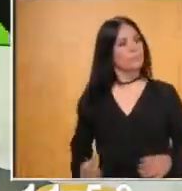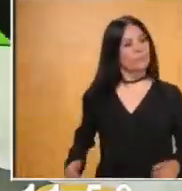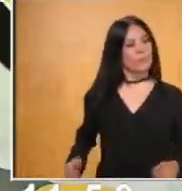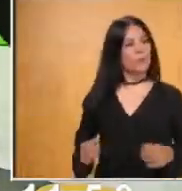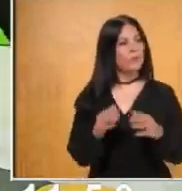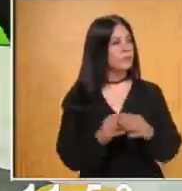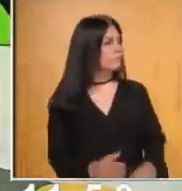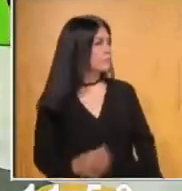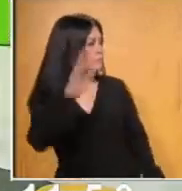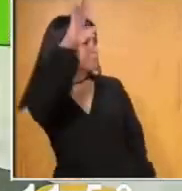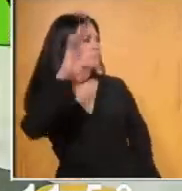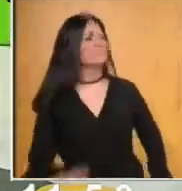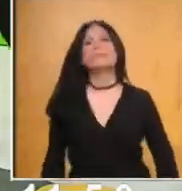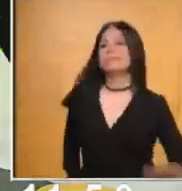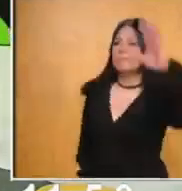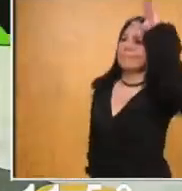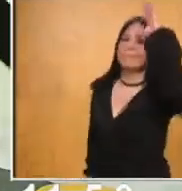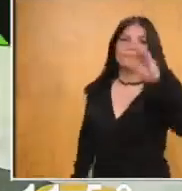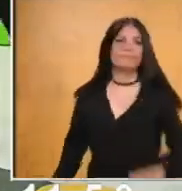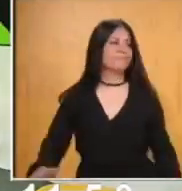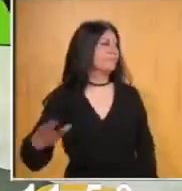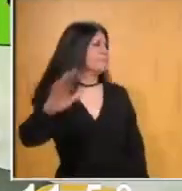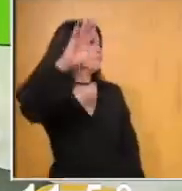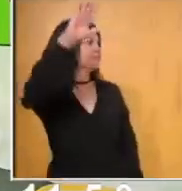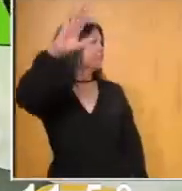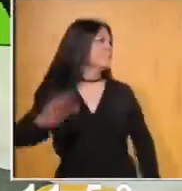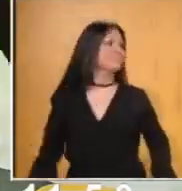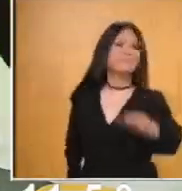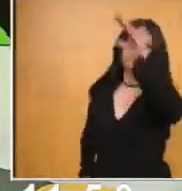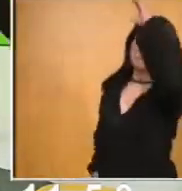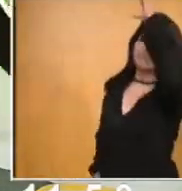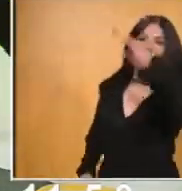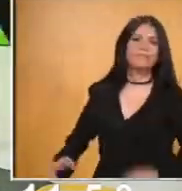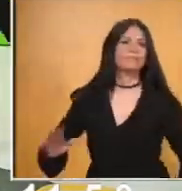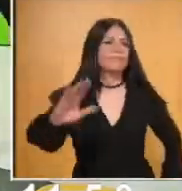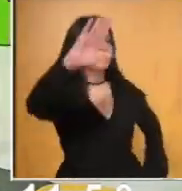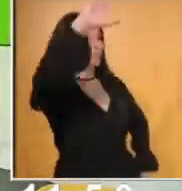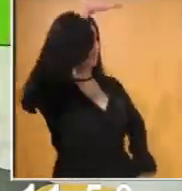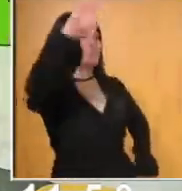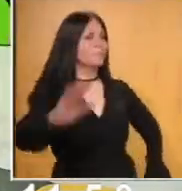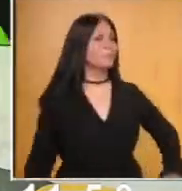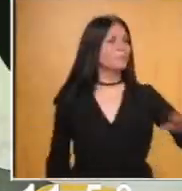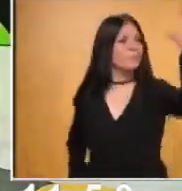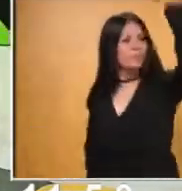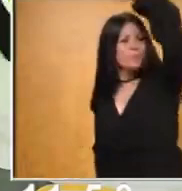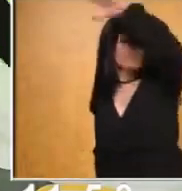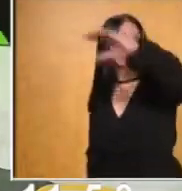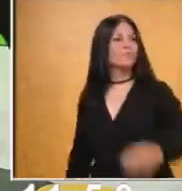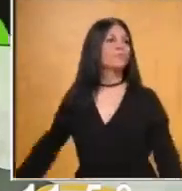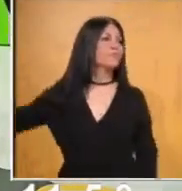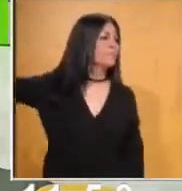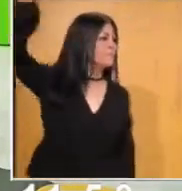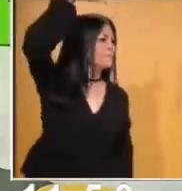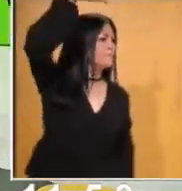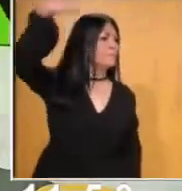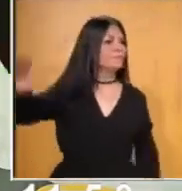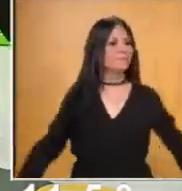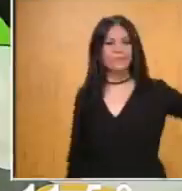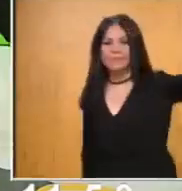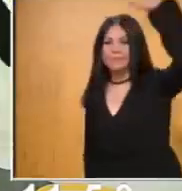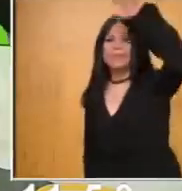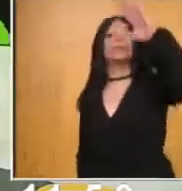detenemos, bracito arriba, eso. Venga, muy sencillito, ¿eh? Recuerden que la activación